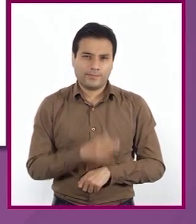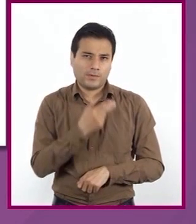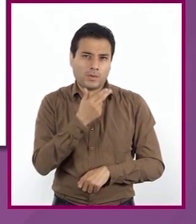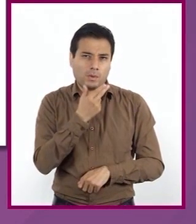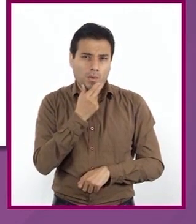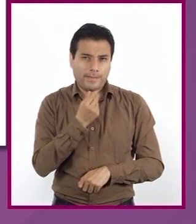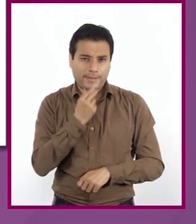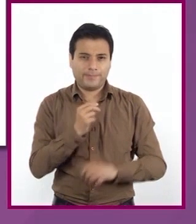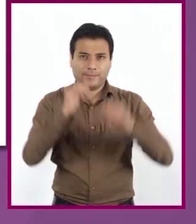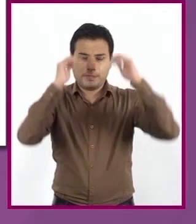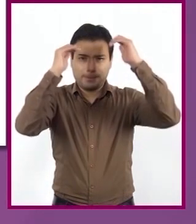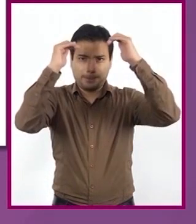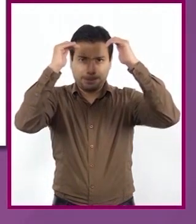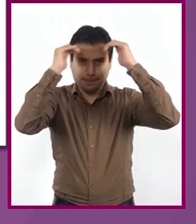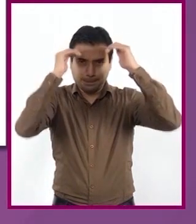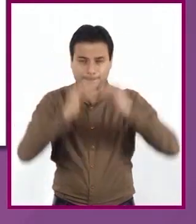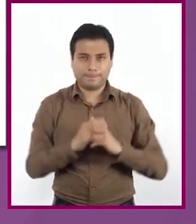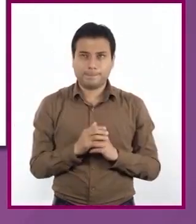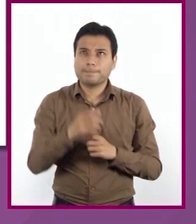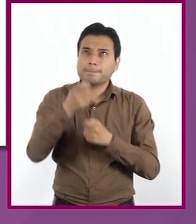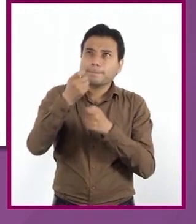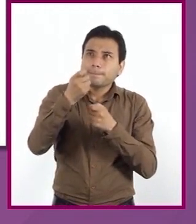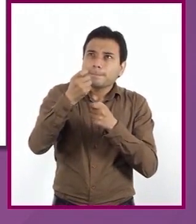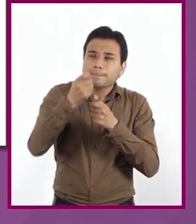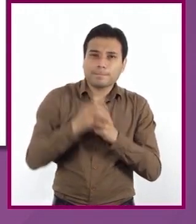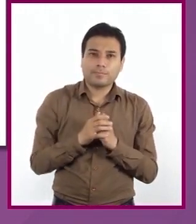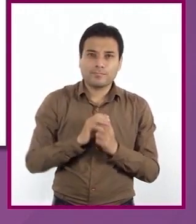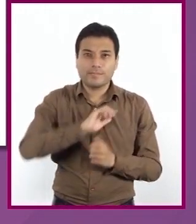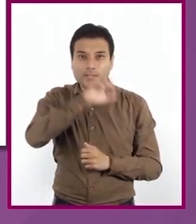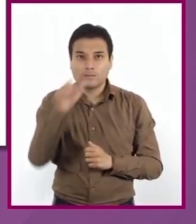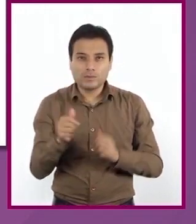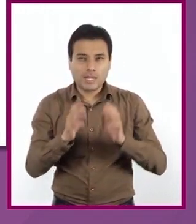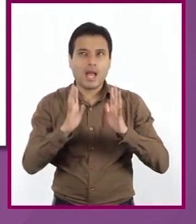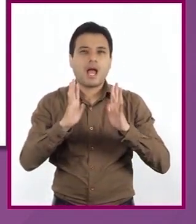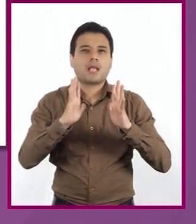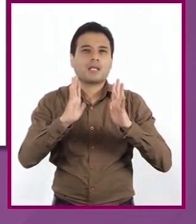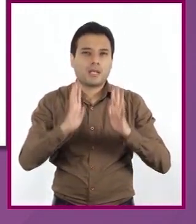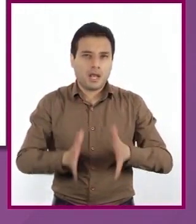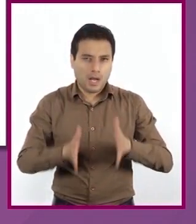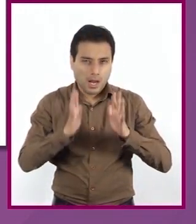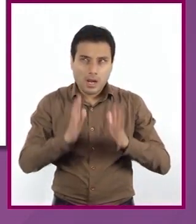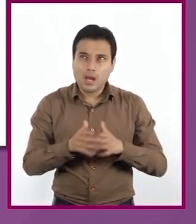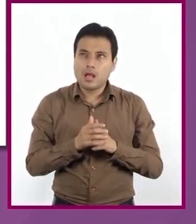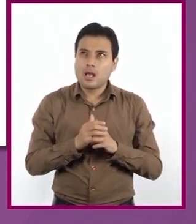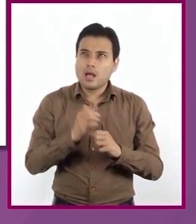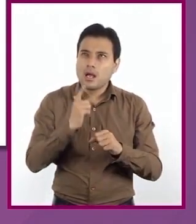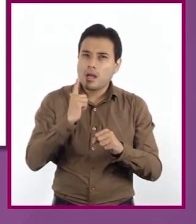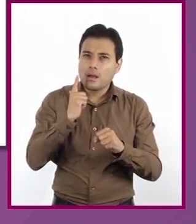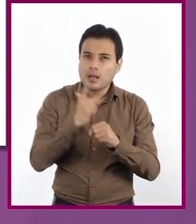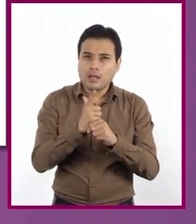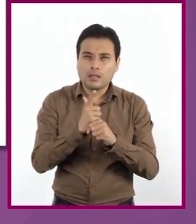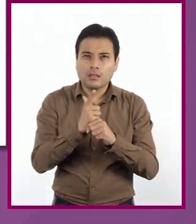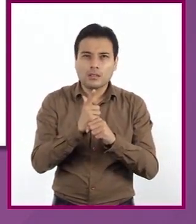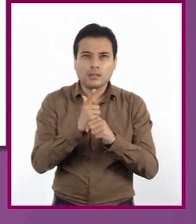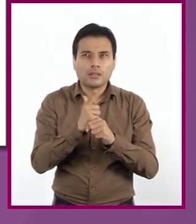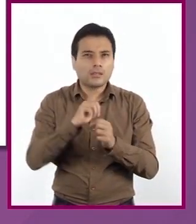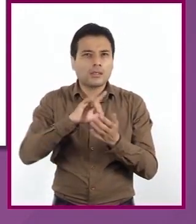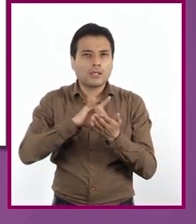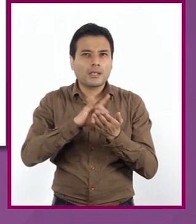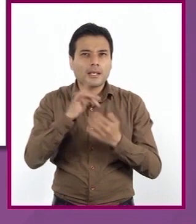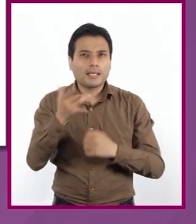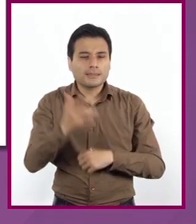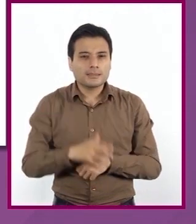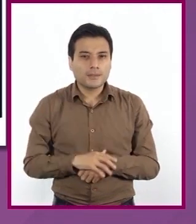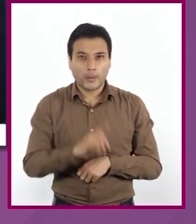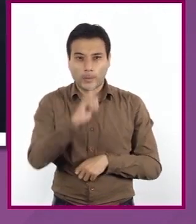no electrocutarse, Franklin muy pronto pudo darse cuenta de que todo lo que observaba era producto de la electrificación